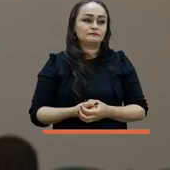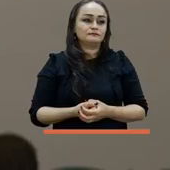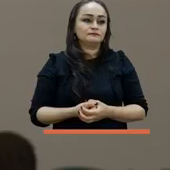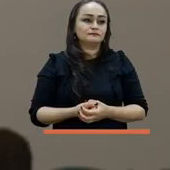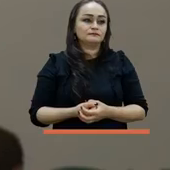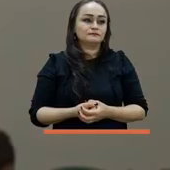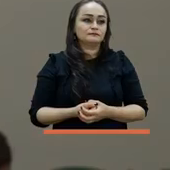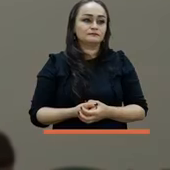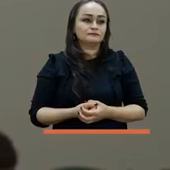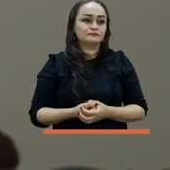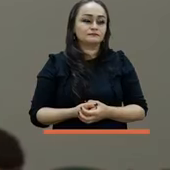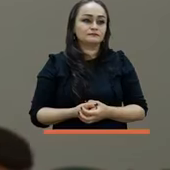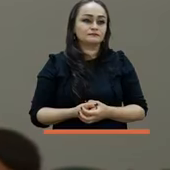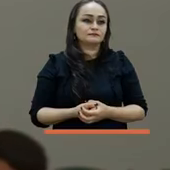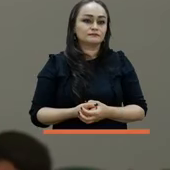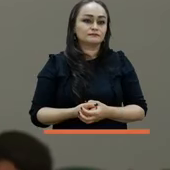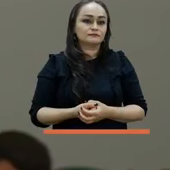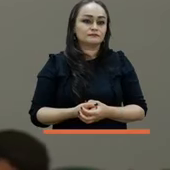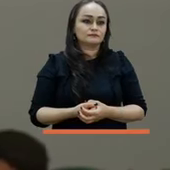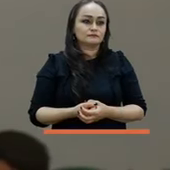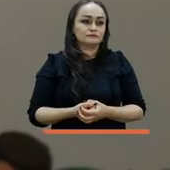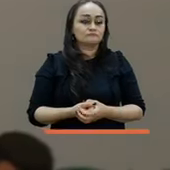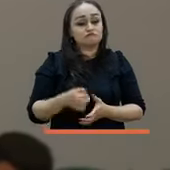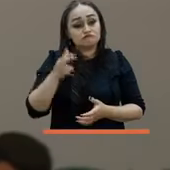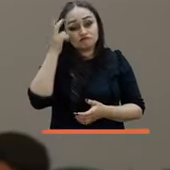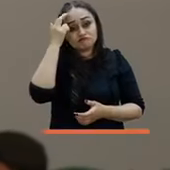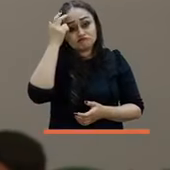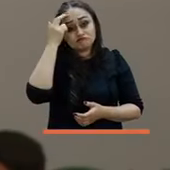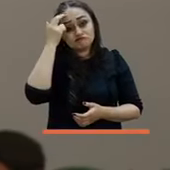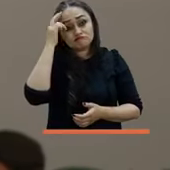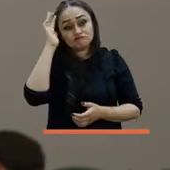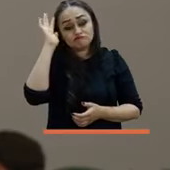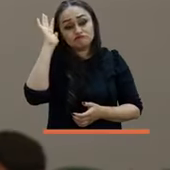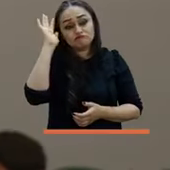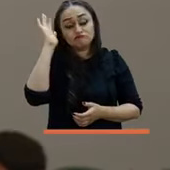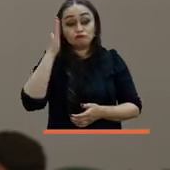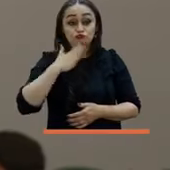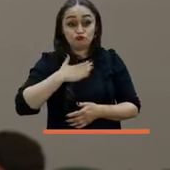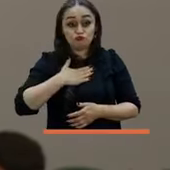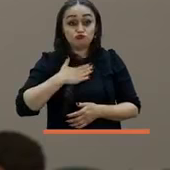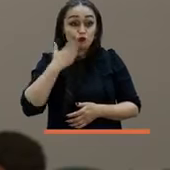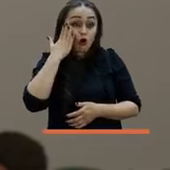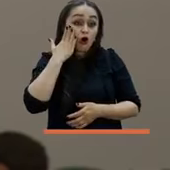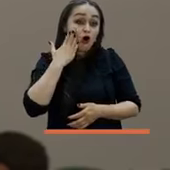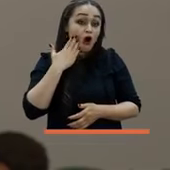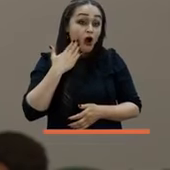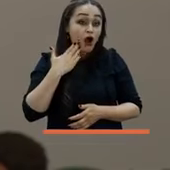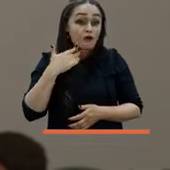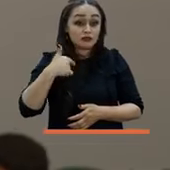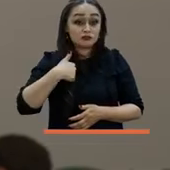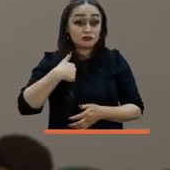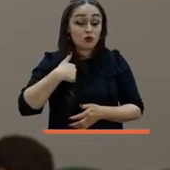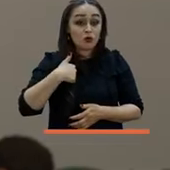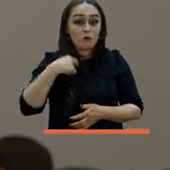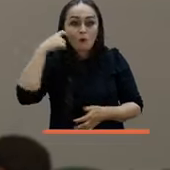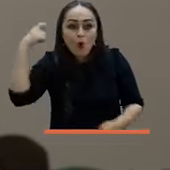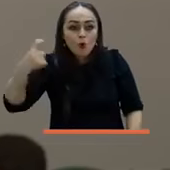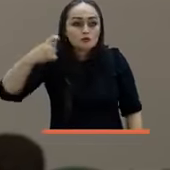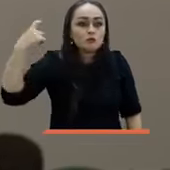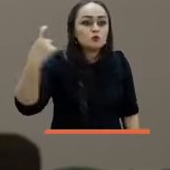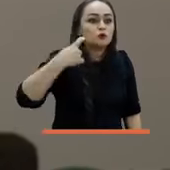no voy a negar lo he buscado soy una de las tantas jóvenes desempleadas y